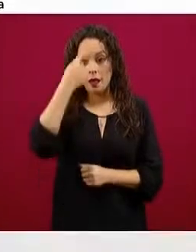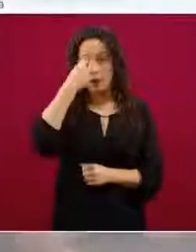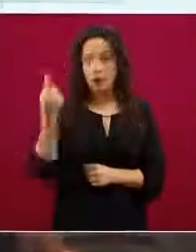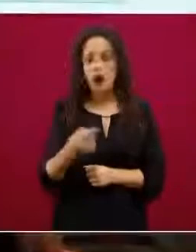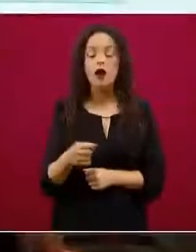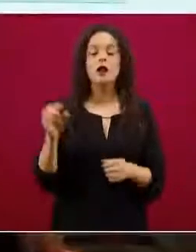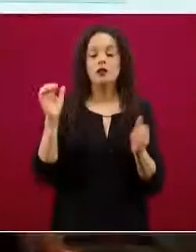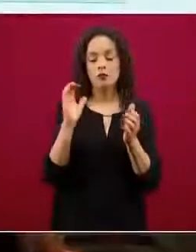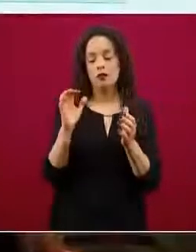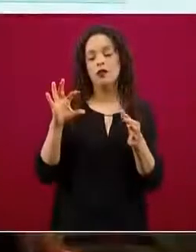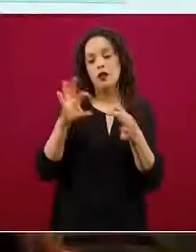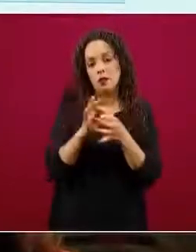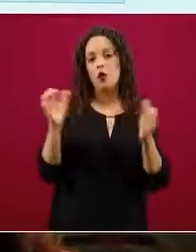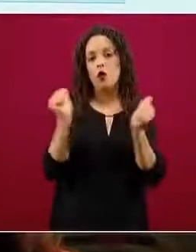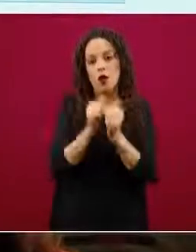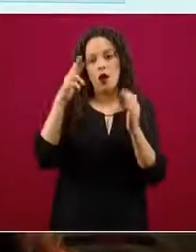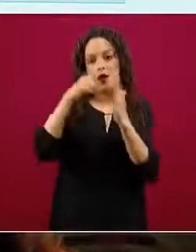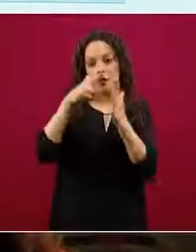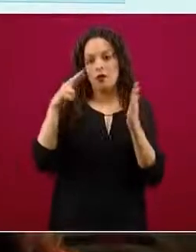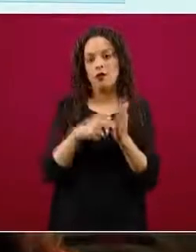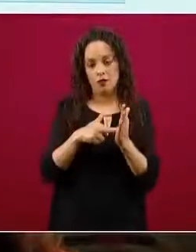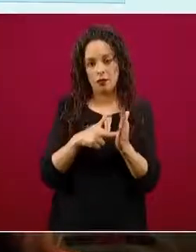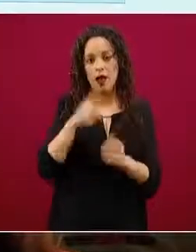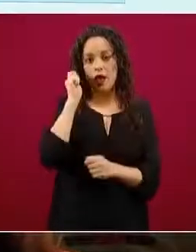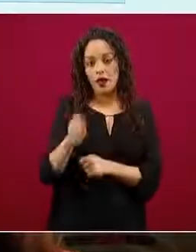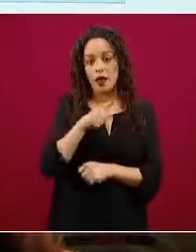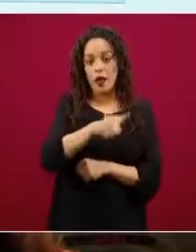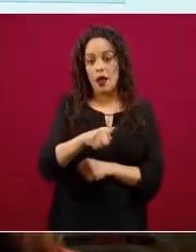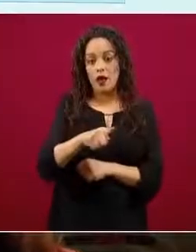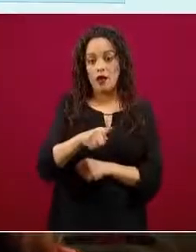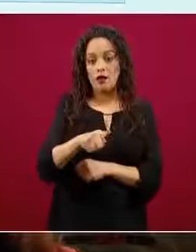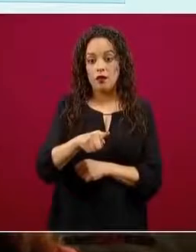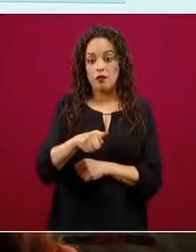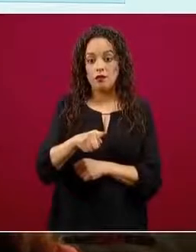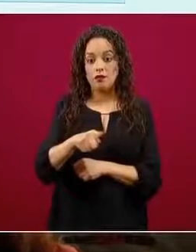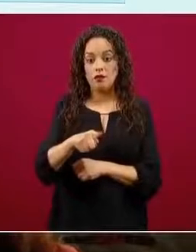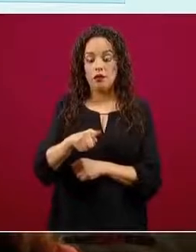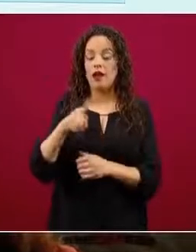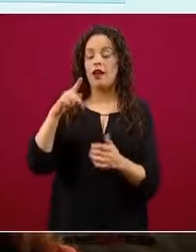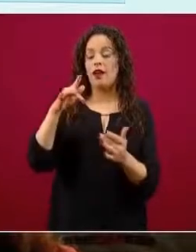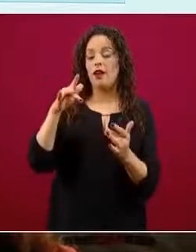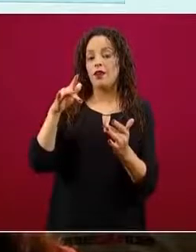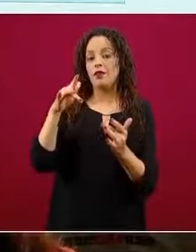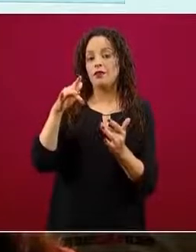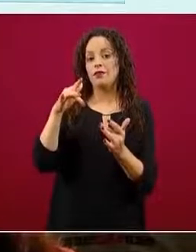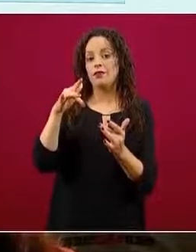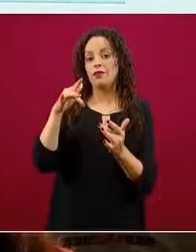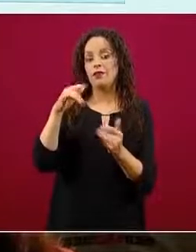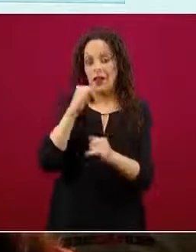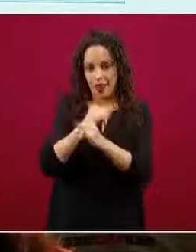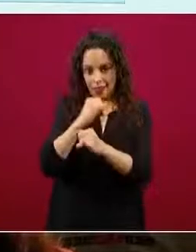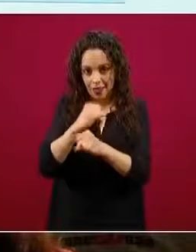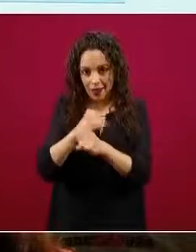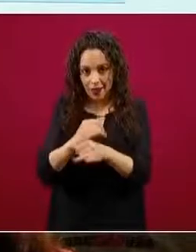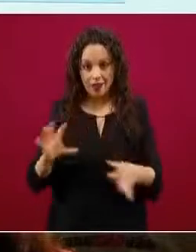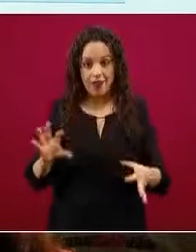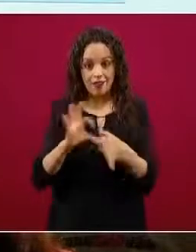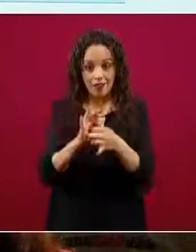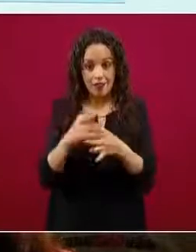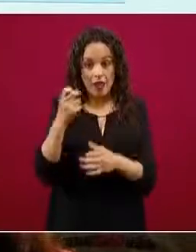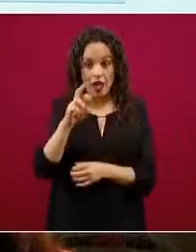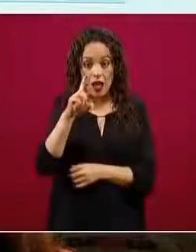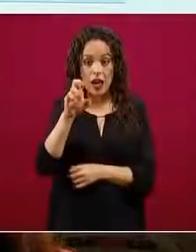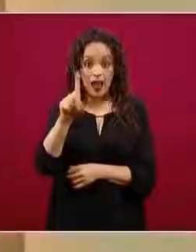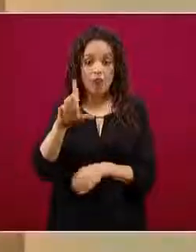régimen ordinario. Y bueno, se reforzaron todas las vías de comunicación, particularmente la de internet, porque si les decía, estamos en lugares de muy difícil